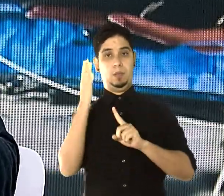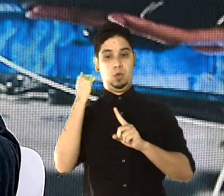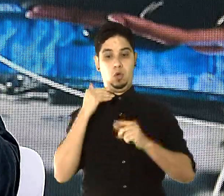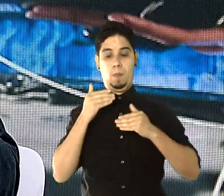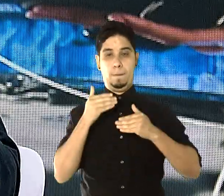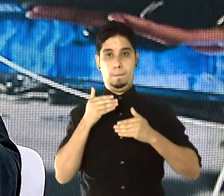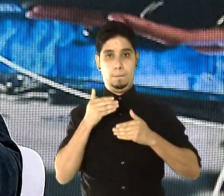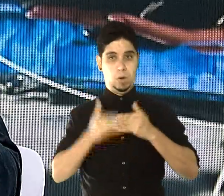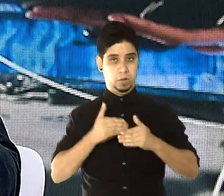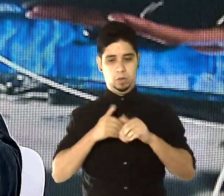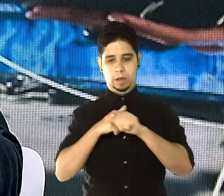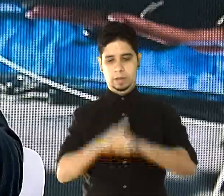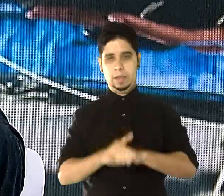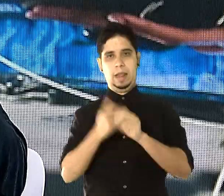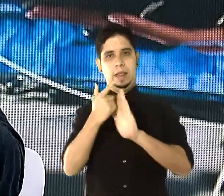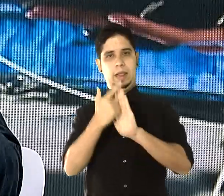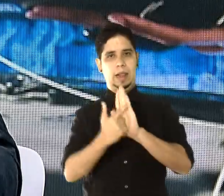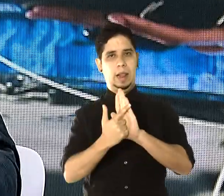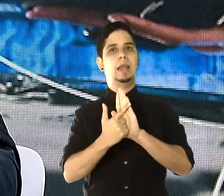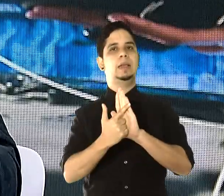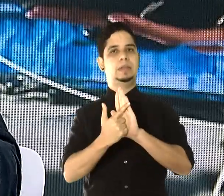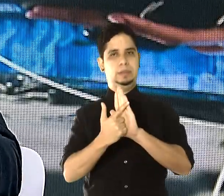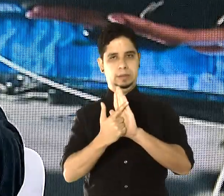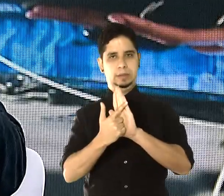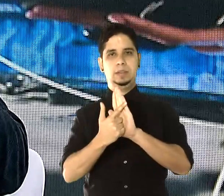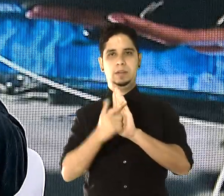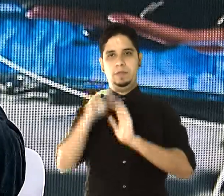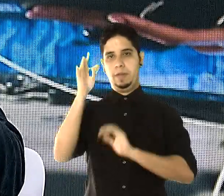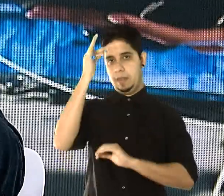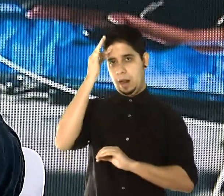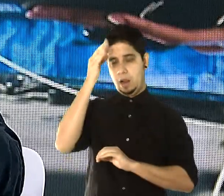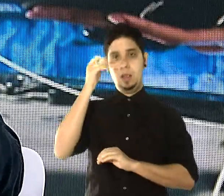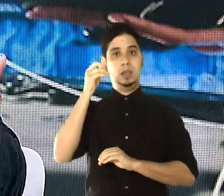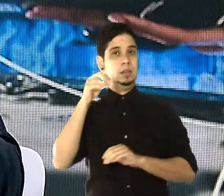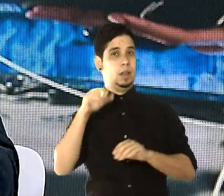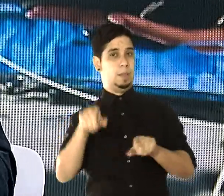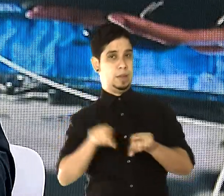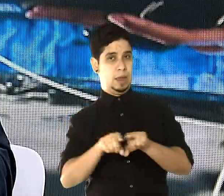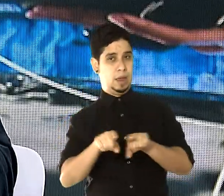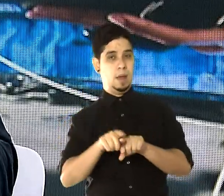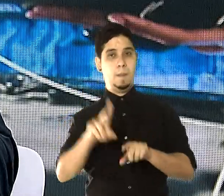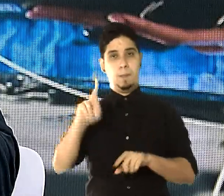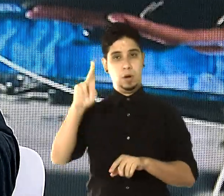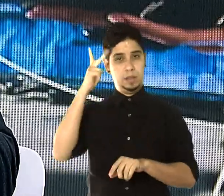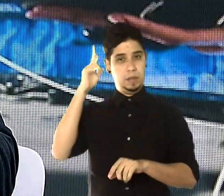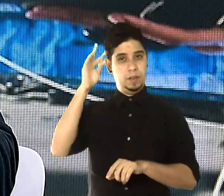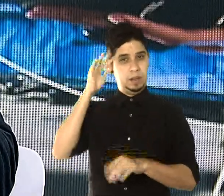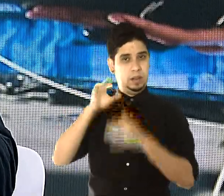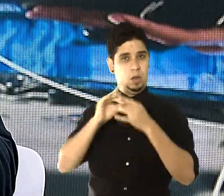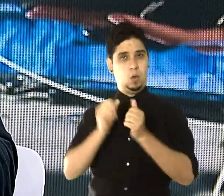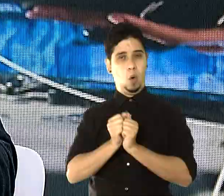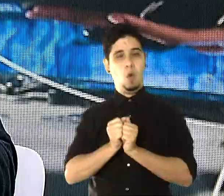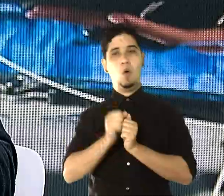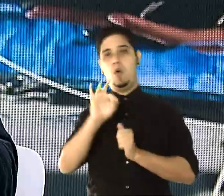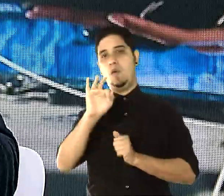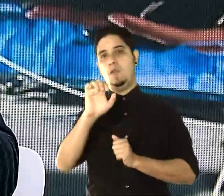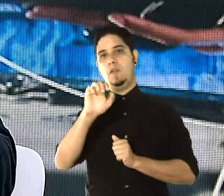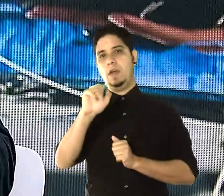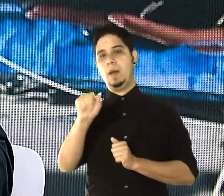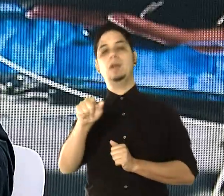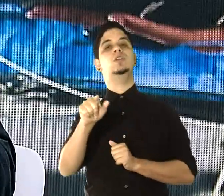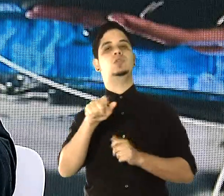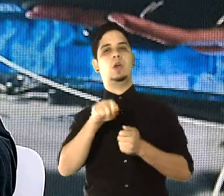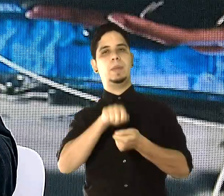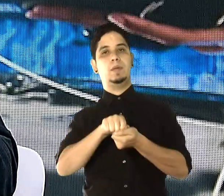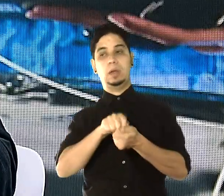rigen por ley federal y reglamentación federal y políticas federales, en este caso de FEMA, son bien específicos en lo que